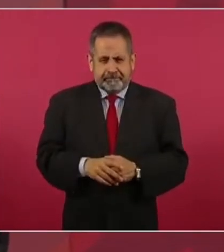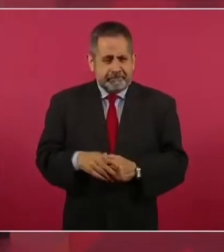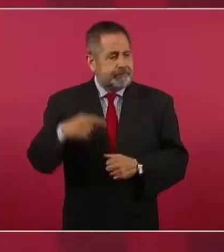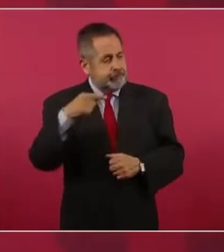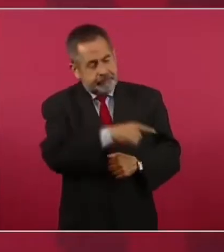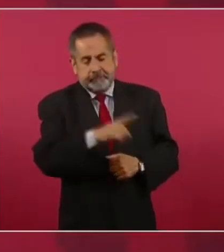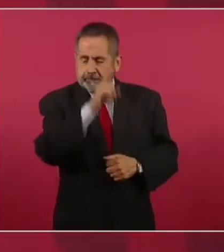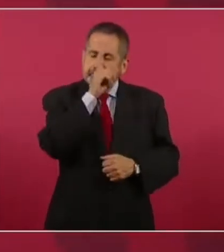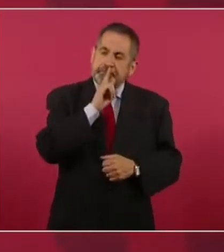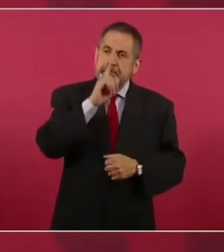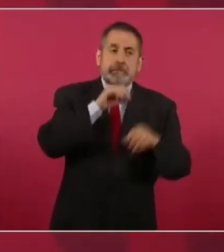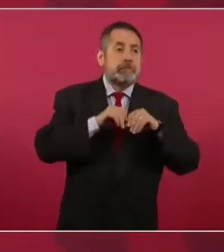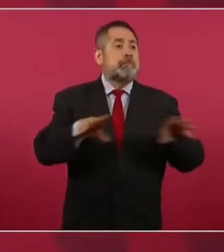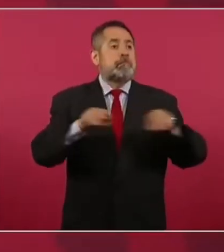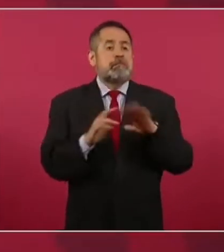gran mentira.